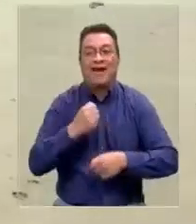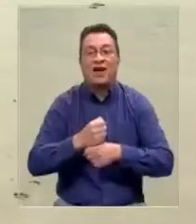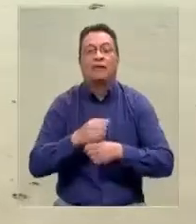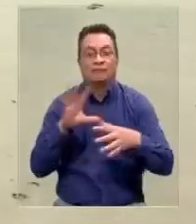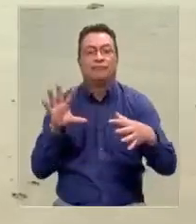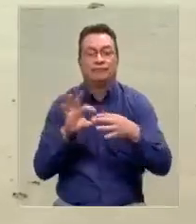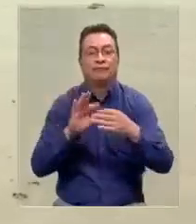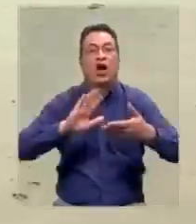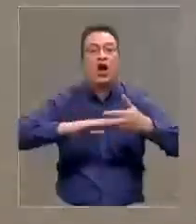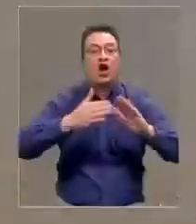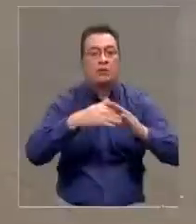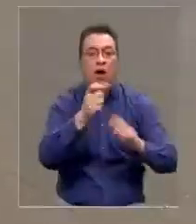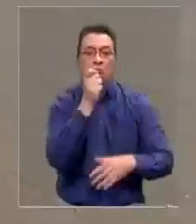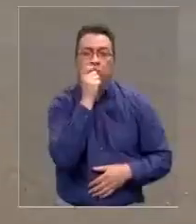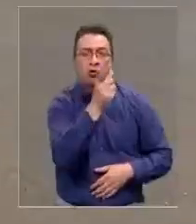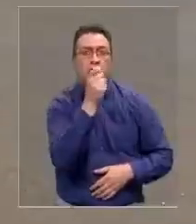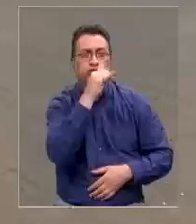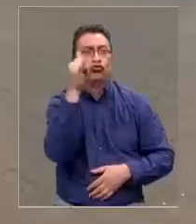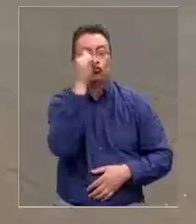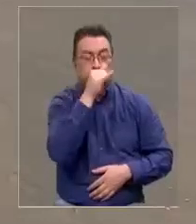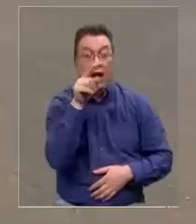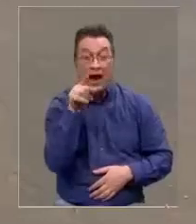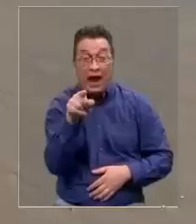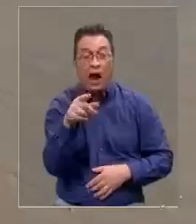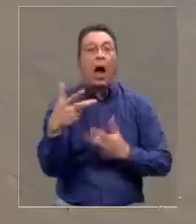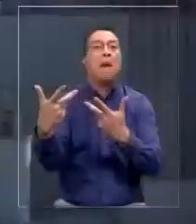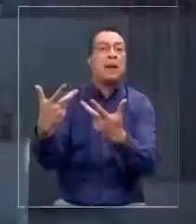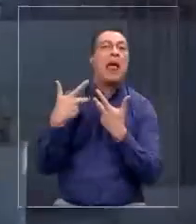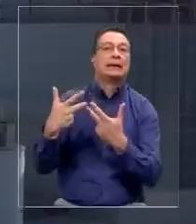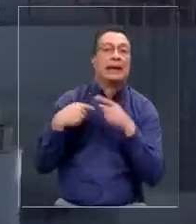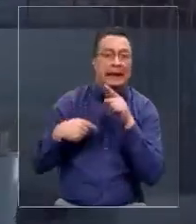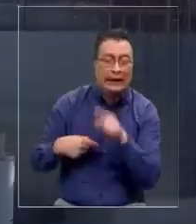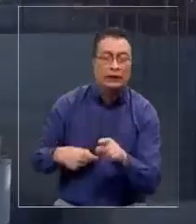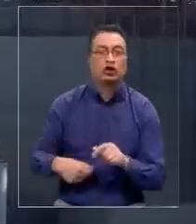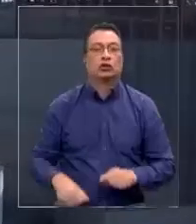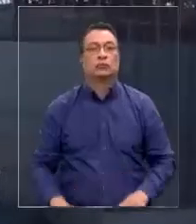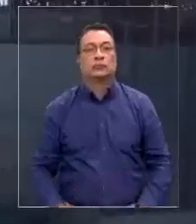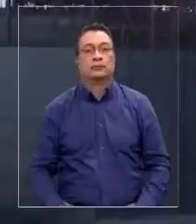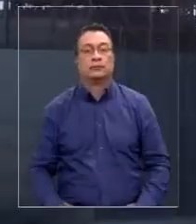con las comunidades, a las denuncias de contaminación? Exactamente.